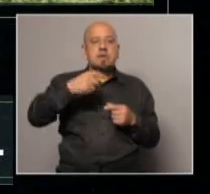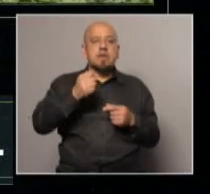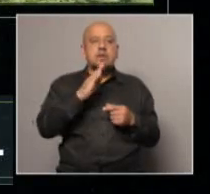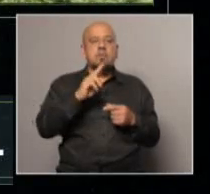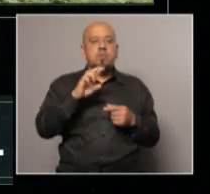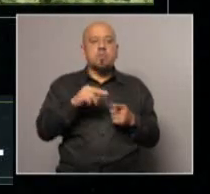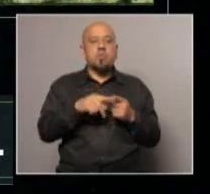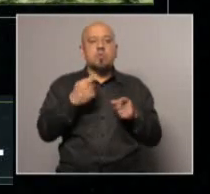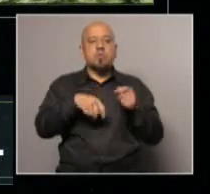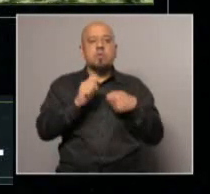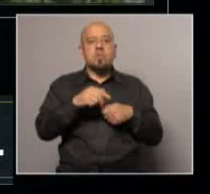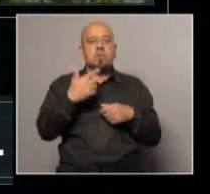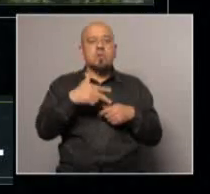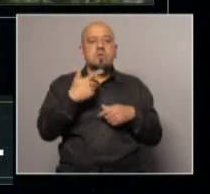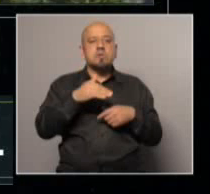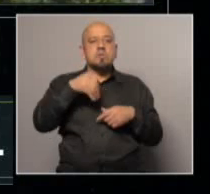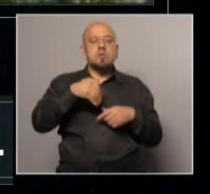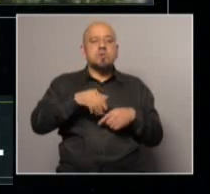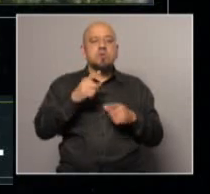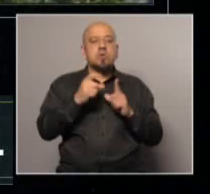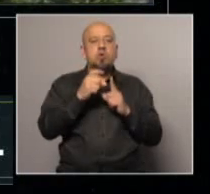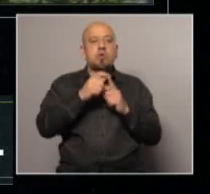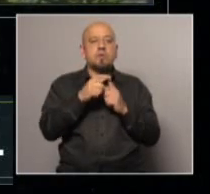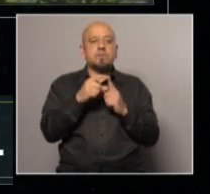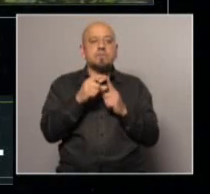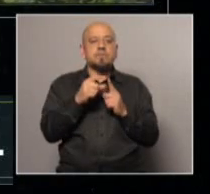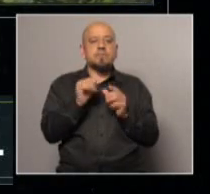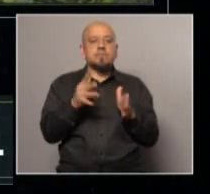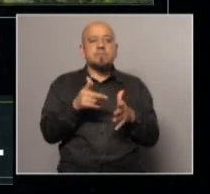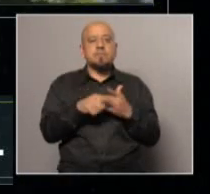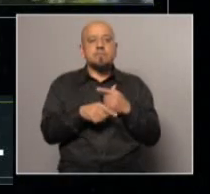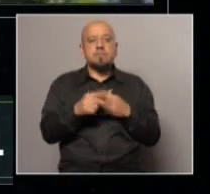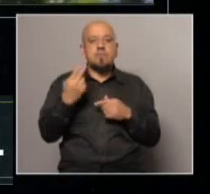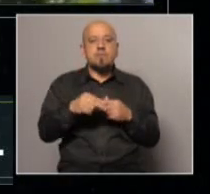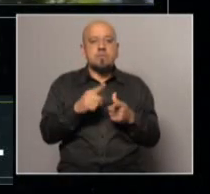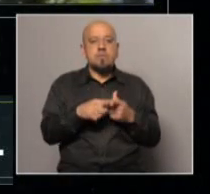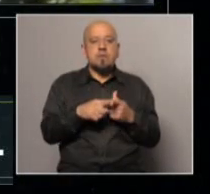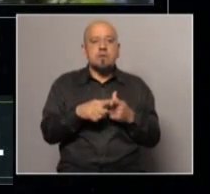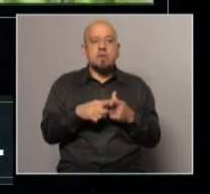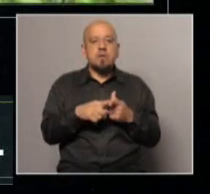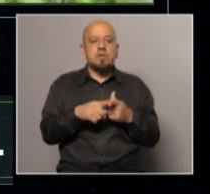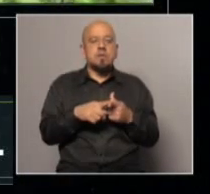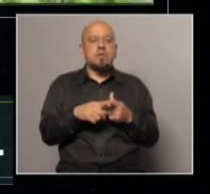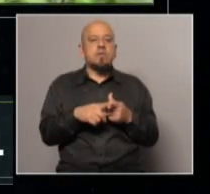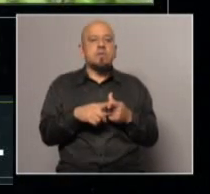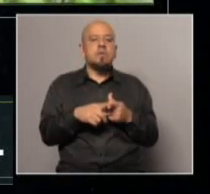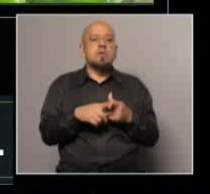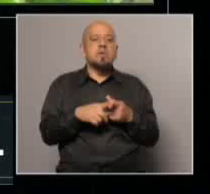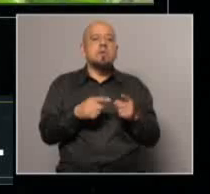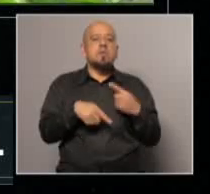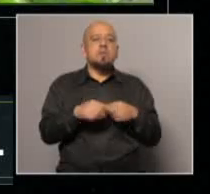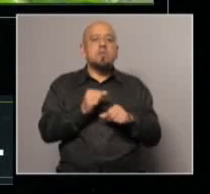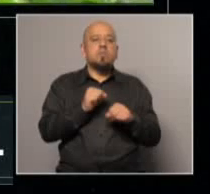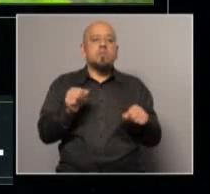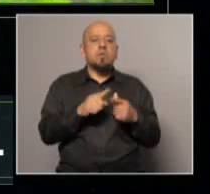empresa que fue vendida por $13 millones, ¿no? Que nunca empezaron a plantar, digamos, nunca empezaron a. Pero pudieron